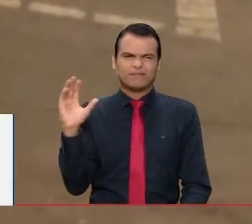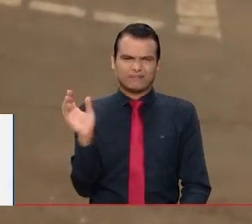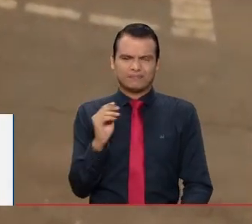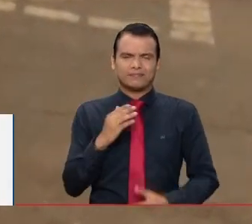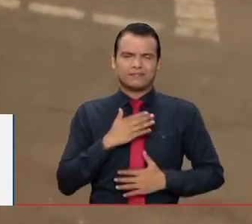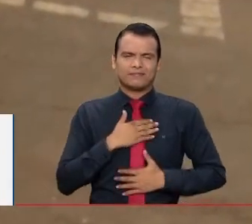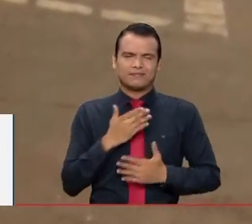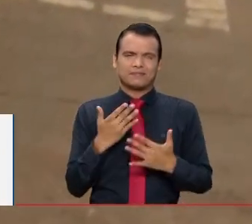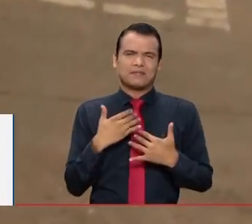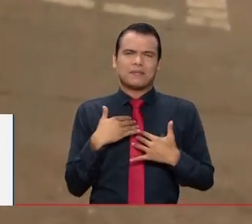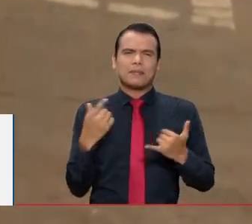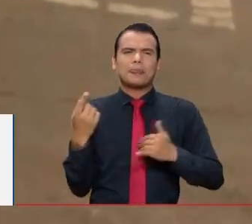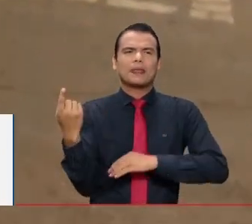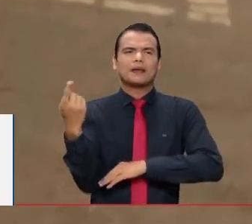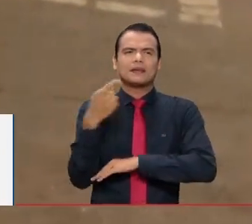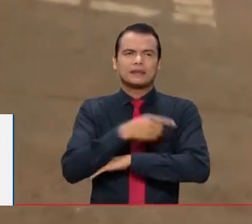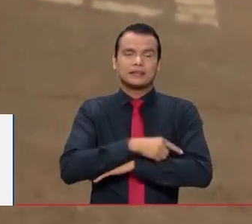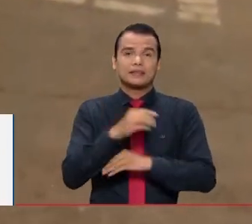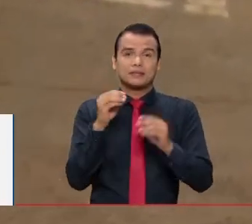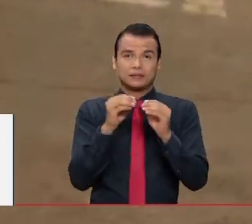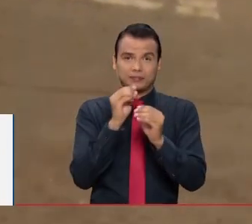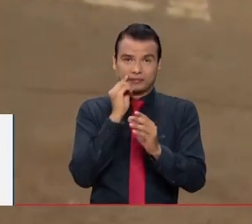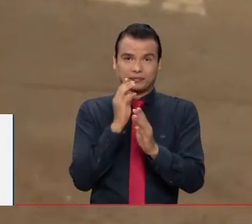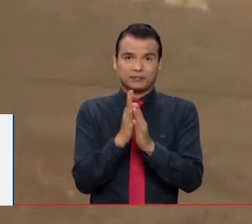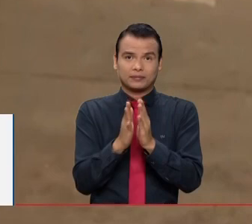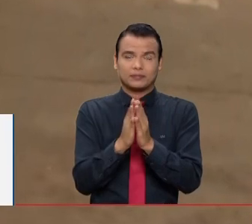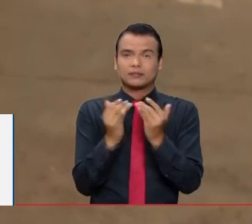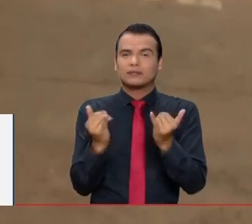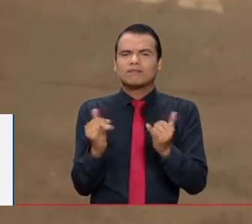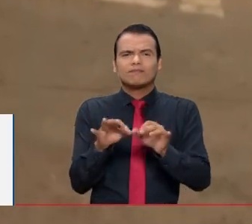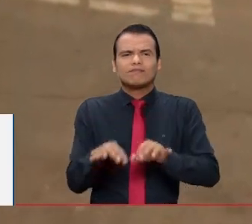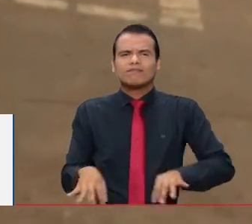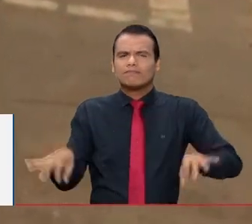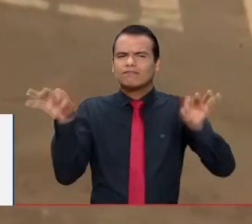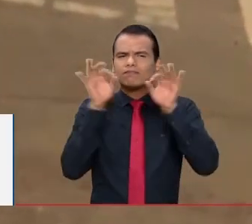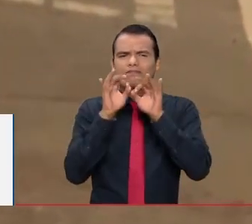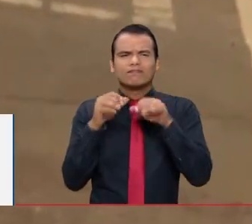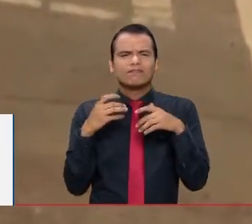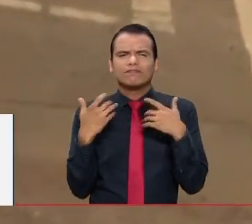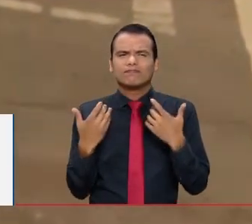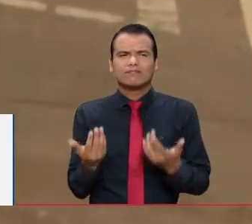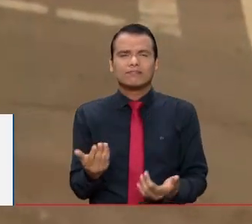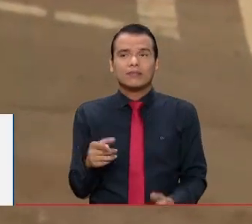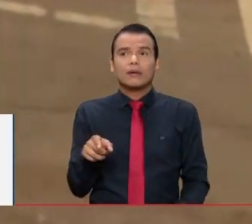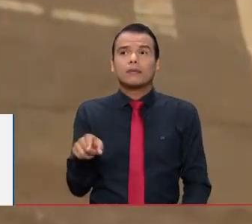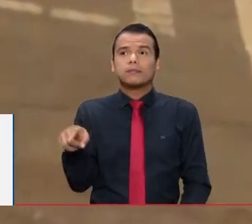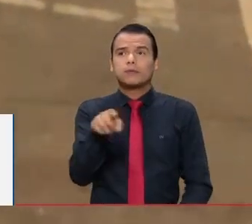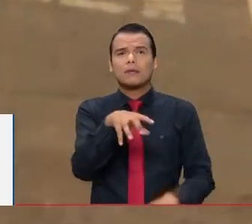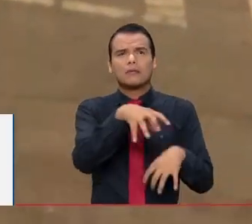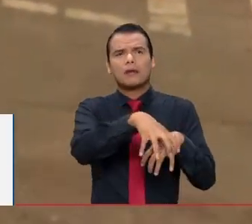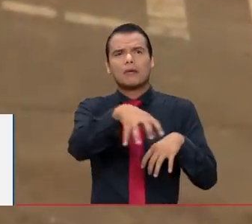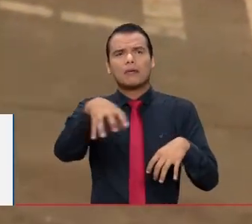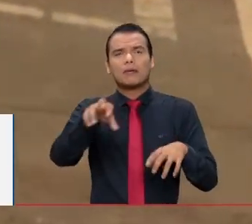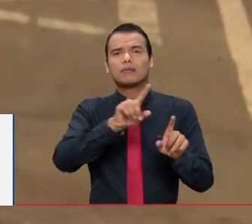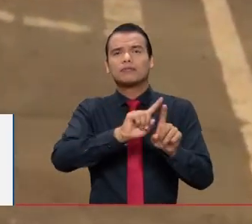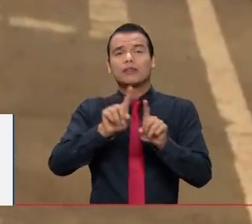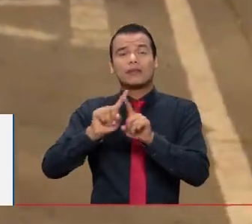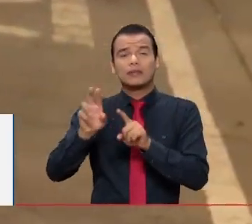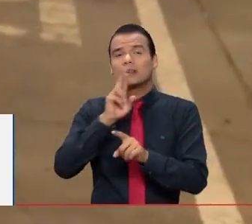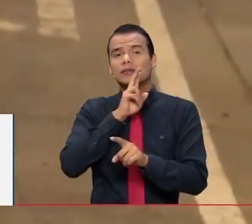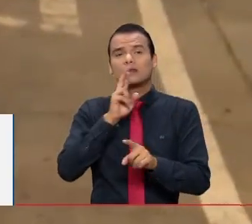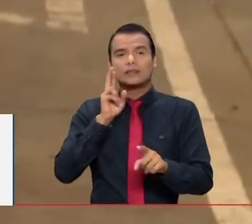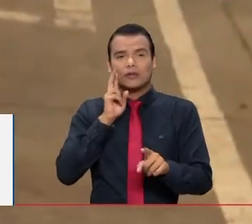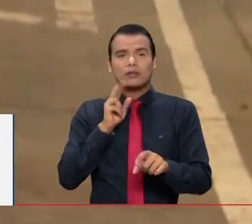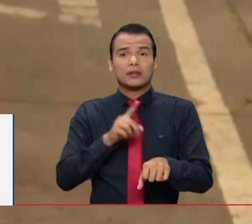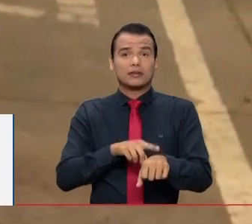este momento. Y una parte muy importante es el tema de la reactivación económica en nuestra ciudad. Los restaurantes